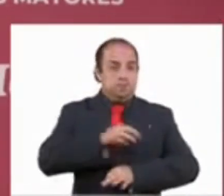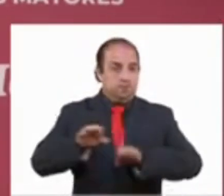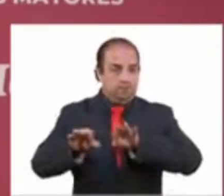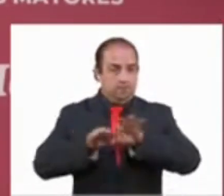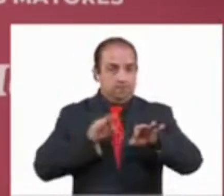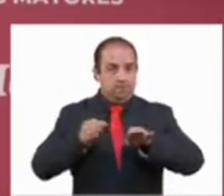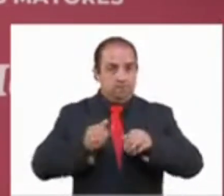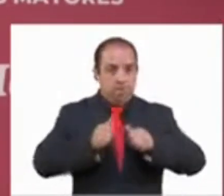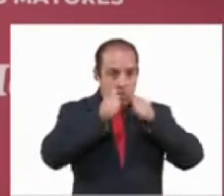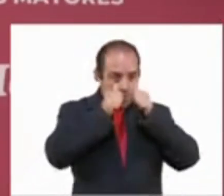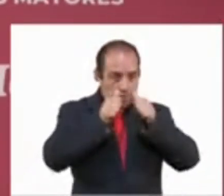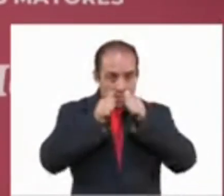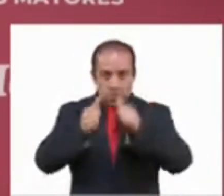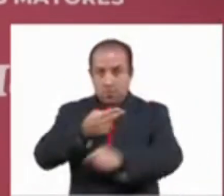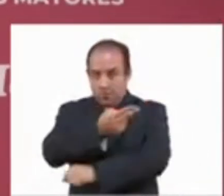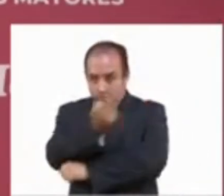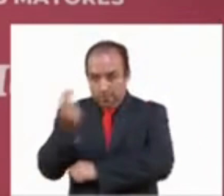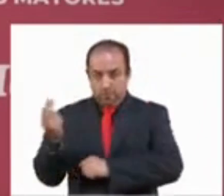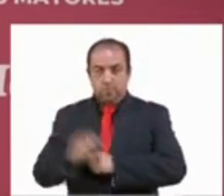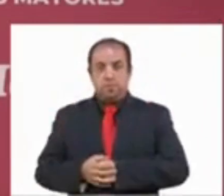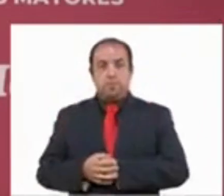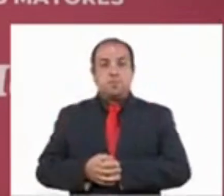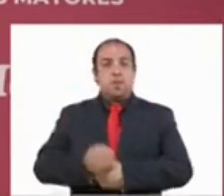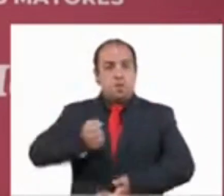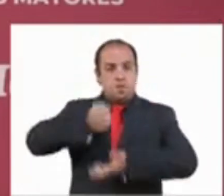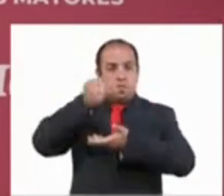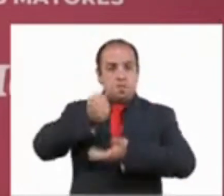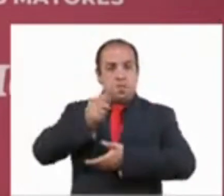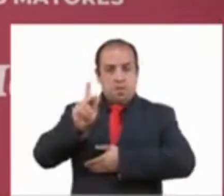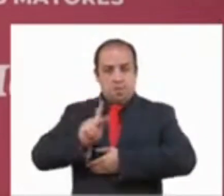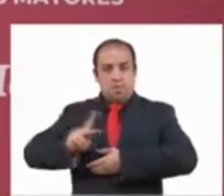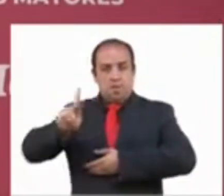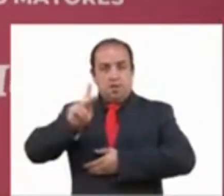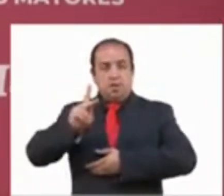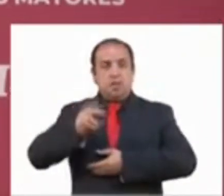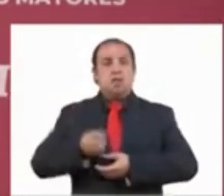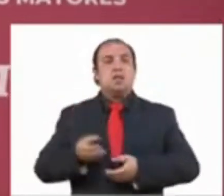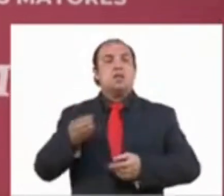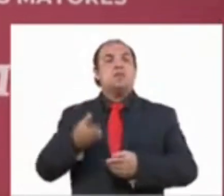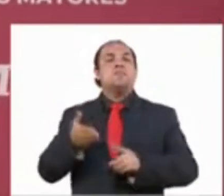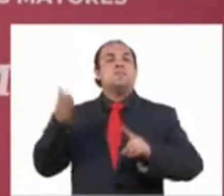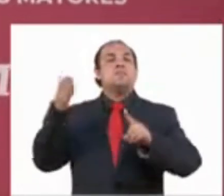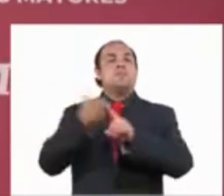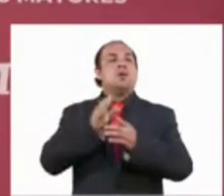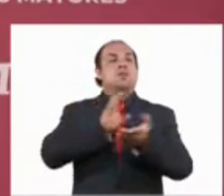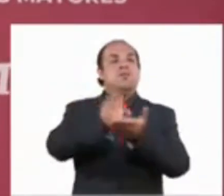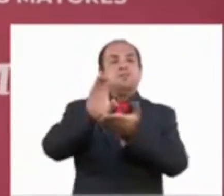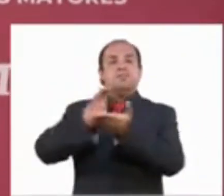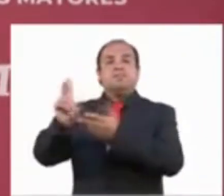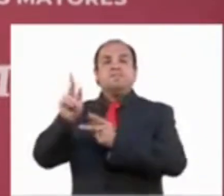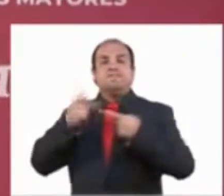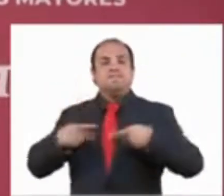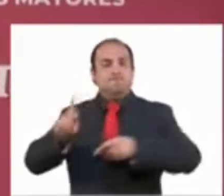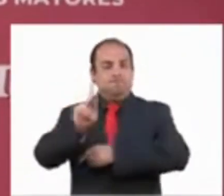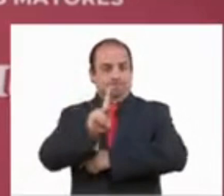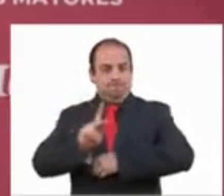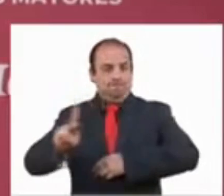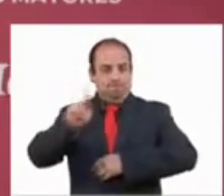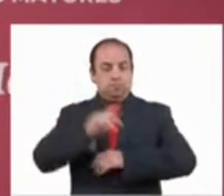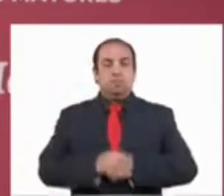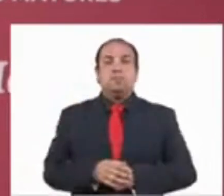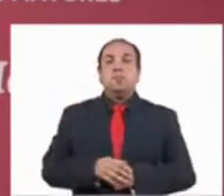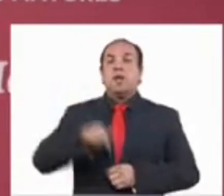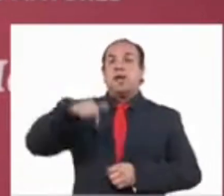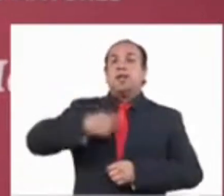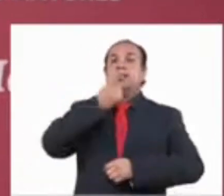para ustedes y que los recursos del pueblo estén destinados a la gente. Como aquí ya se ha dicho, el